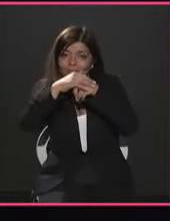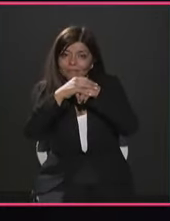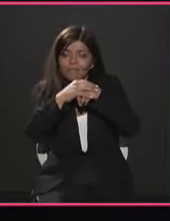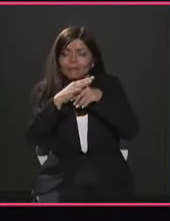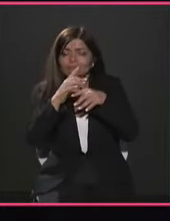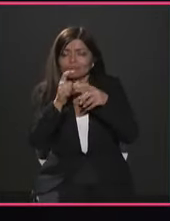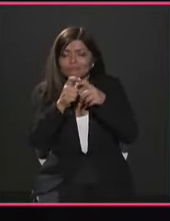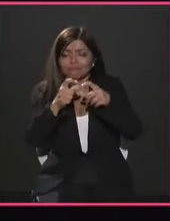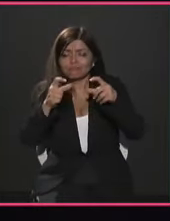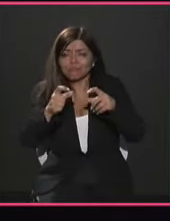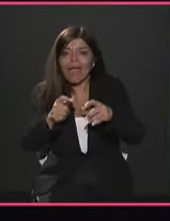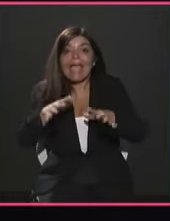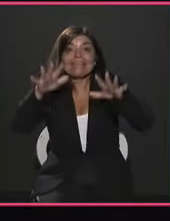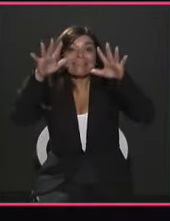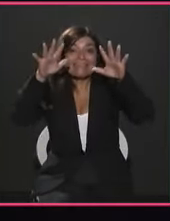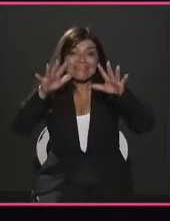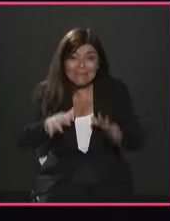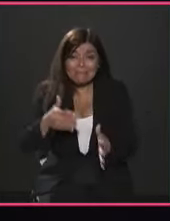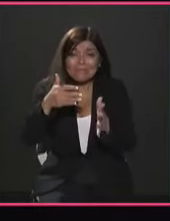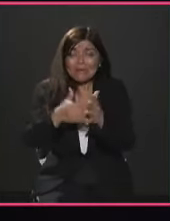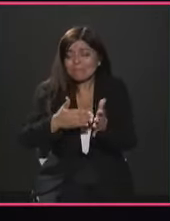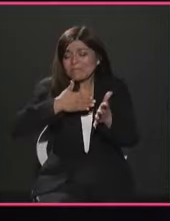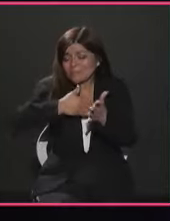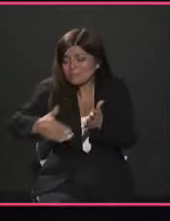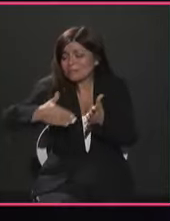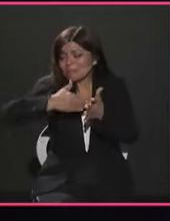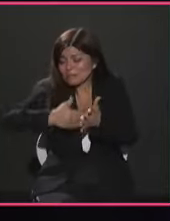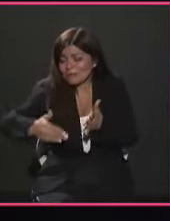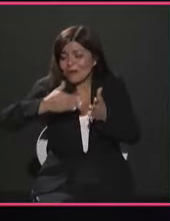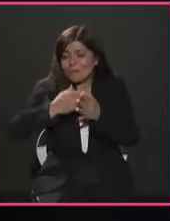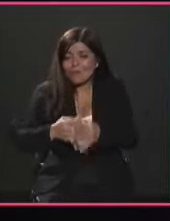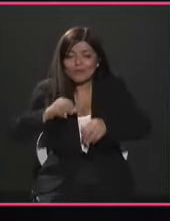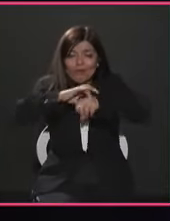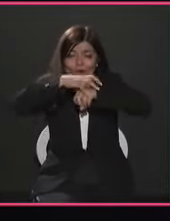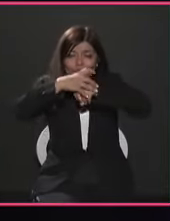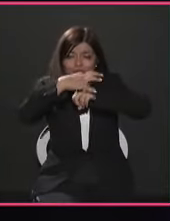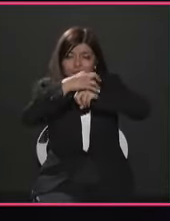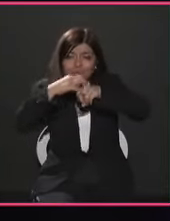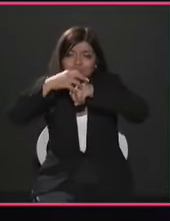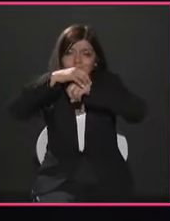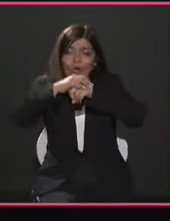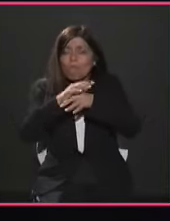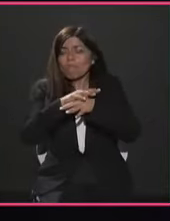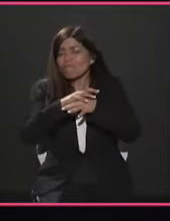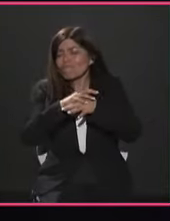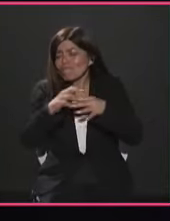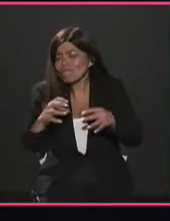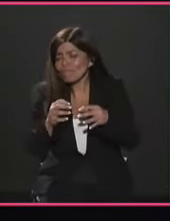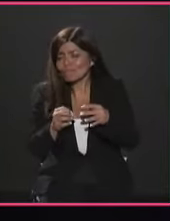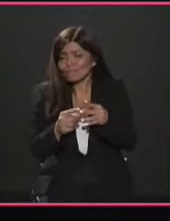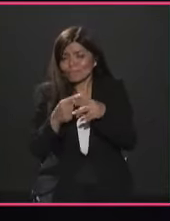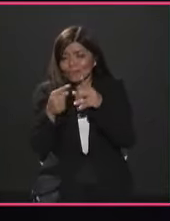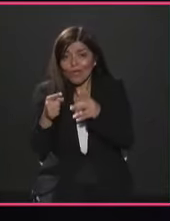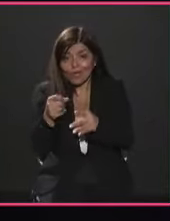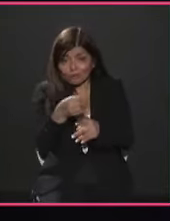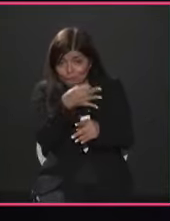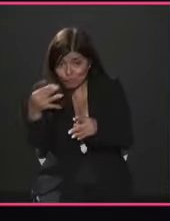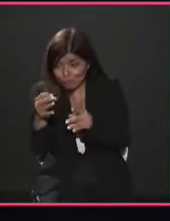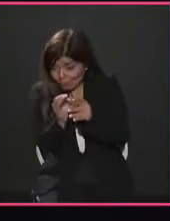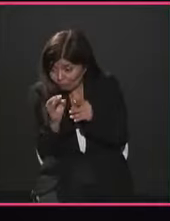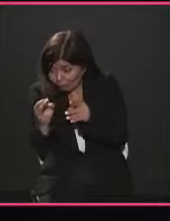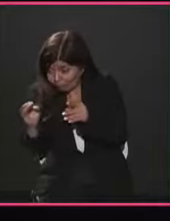10000 millones de billones de trillones de bacterias eh Son muchísimos ceros para que le gustan los